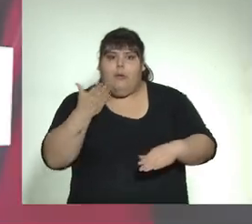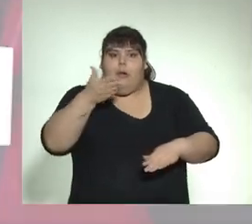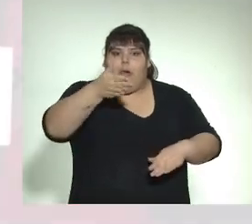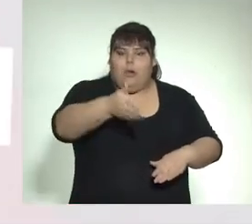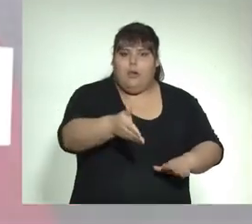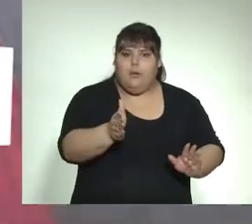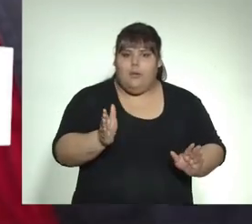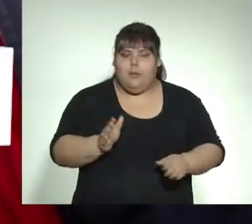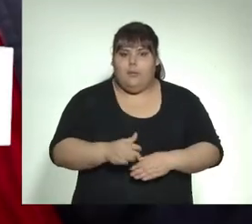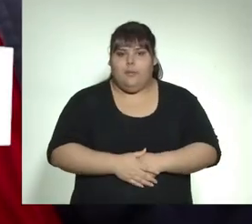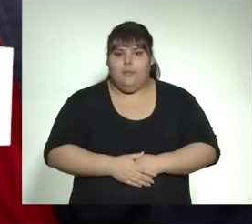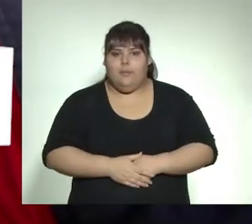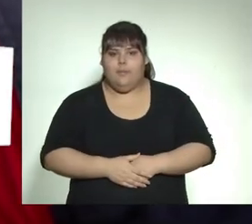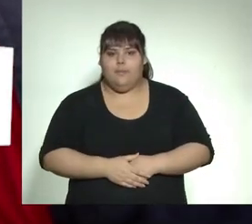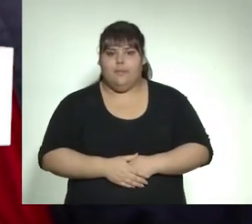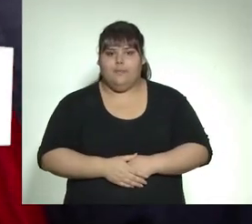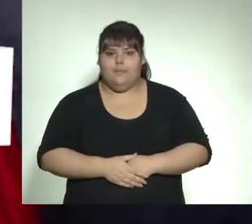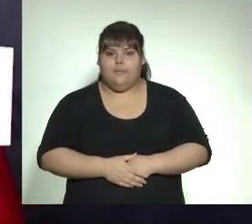ahí llegábamos.